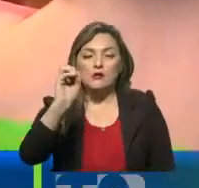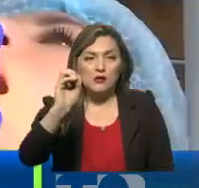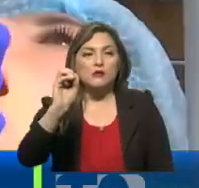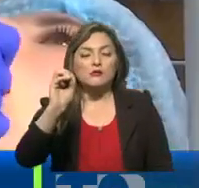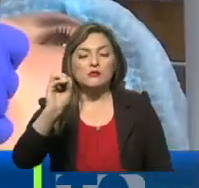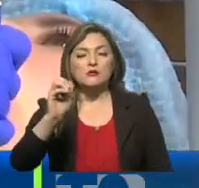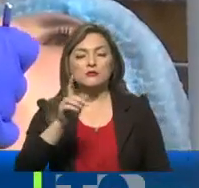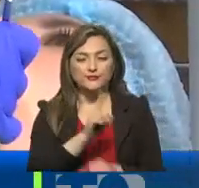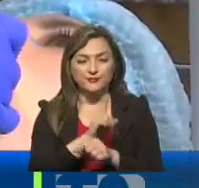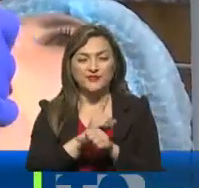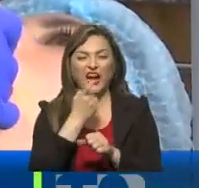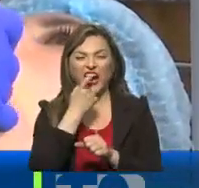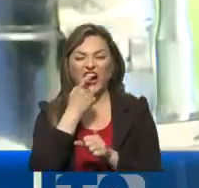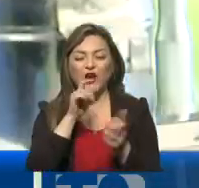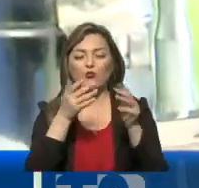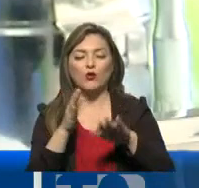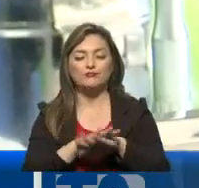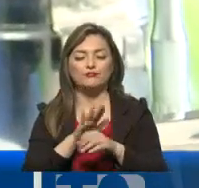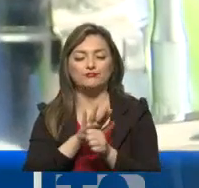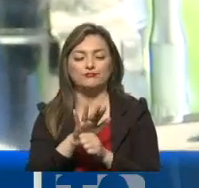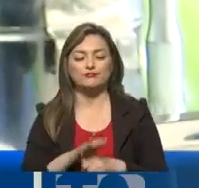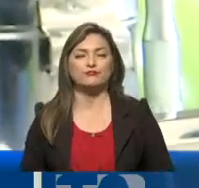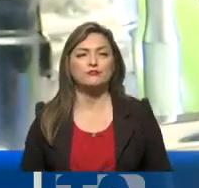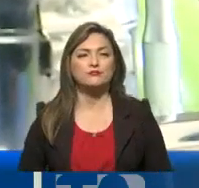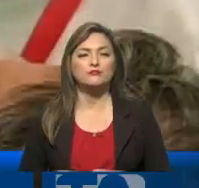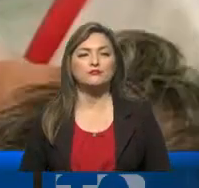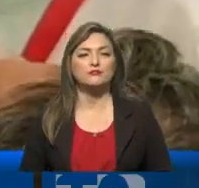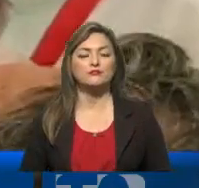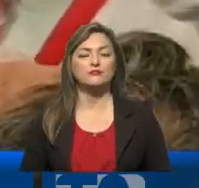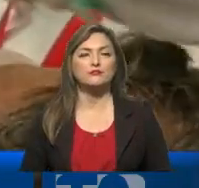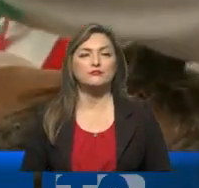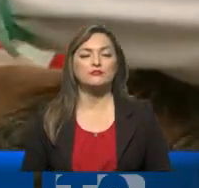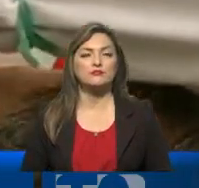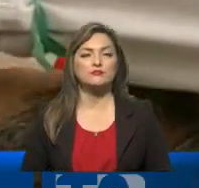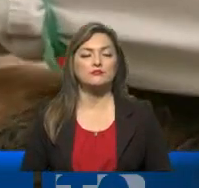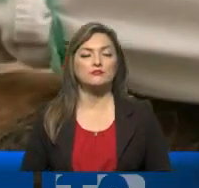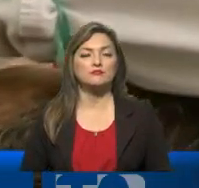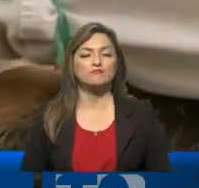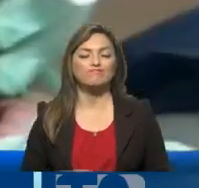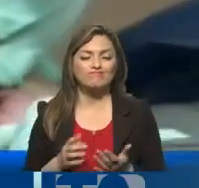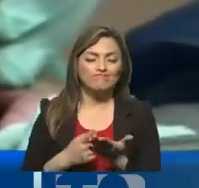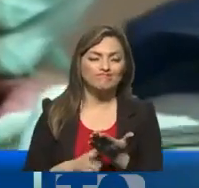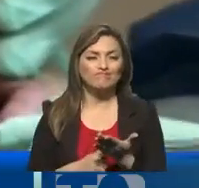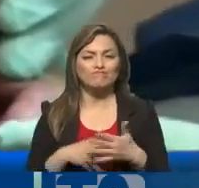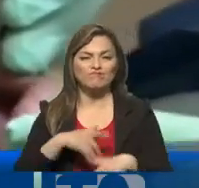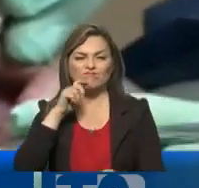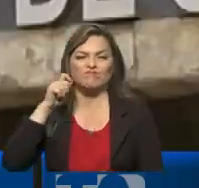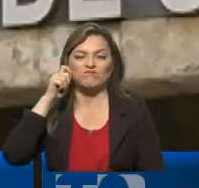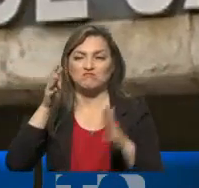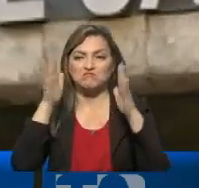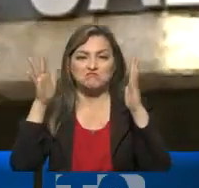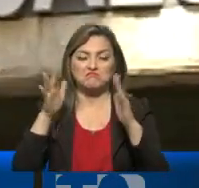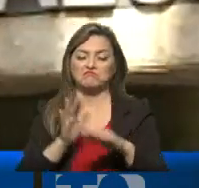que trabajan en esta actividad han muerto por COVID-19 en el país. Analizan incluso nuevas acciones si no son